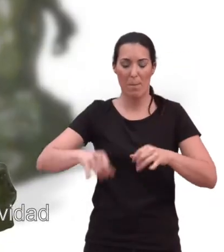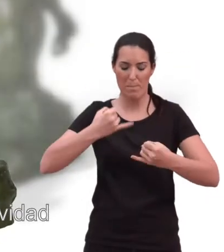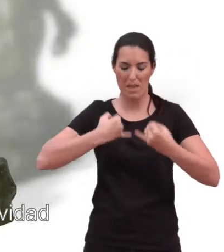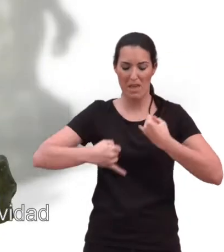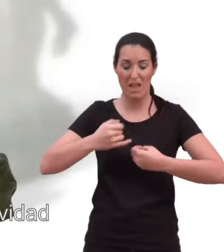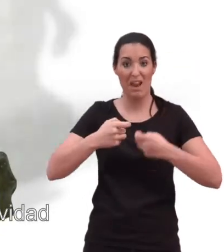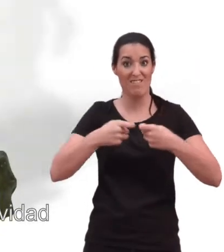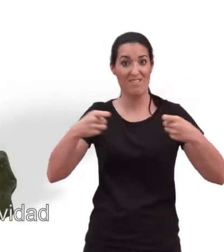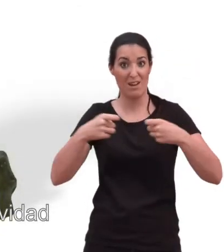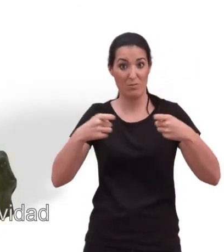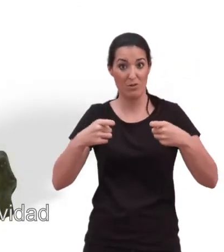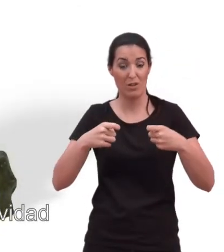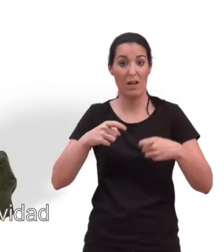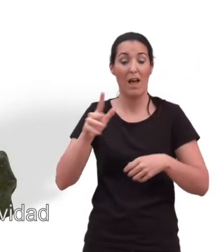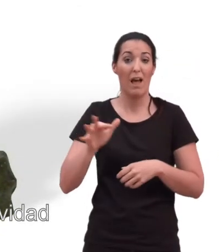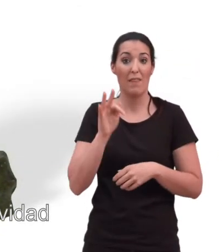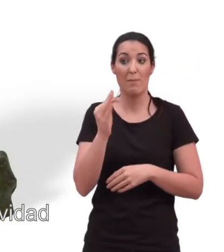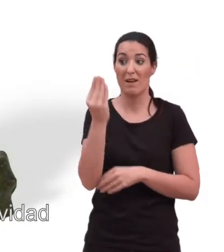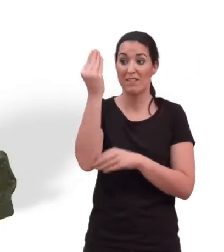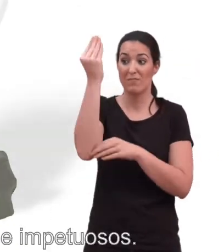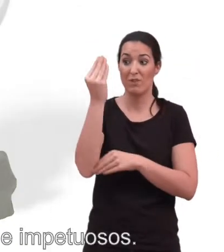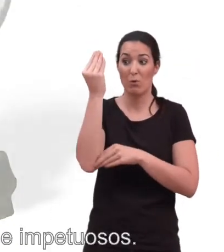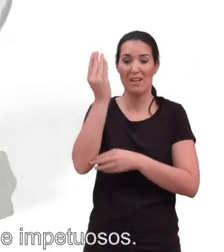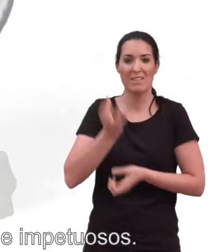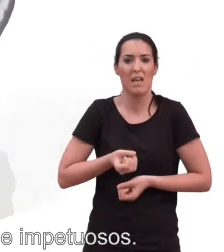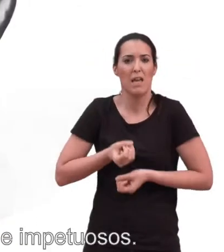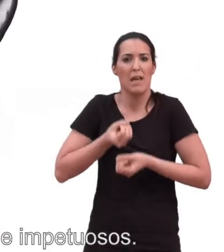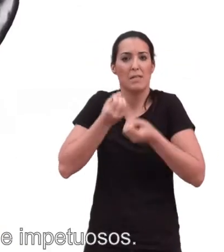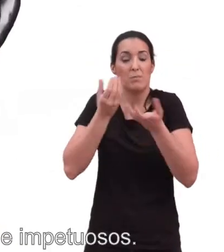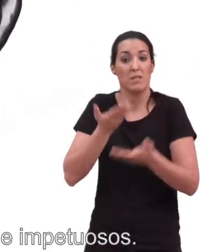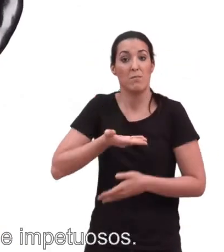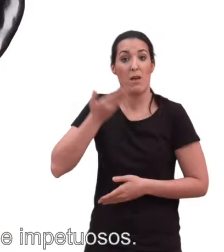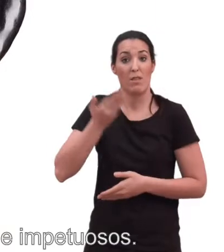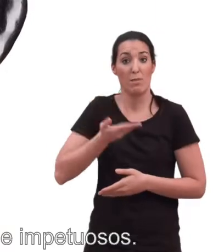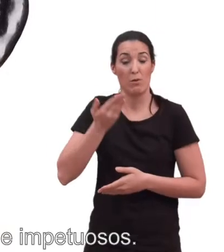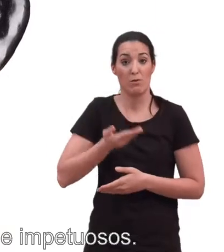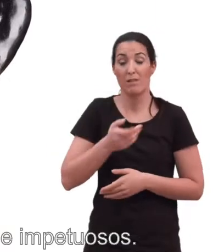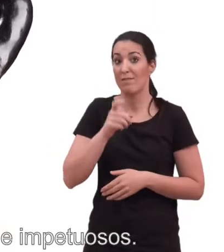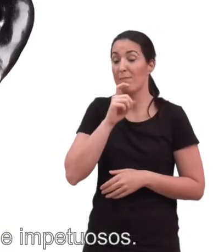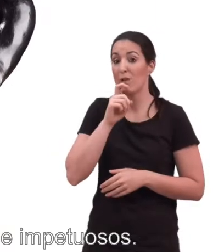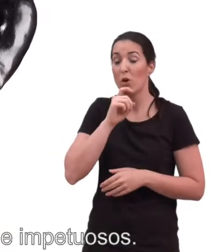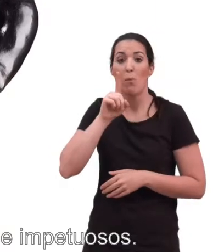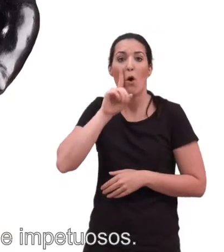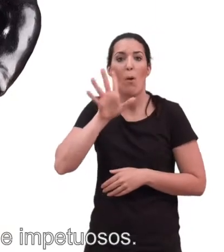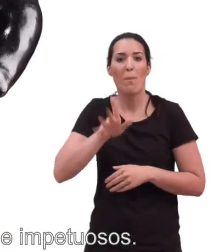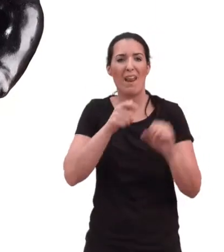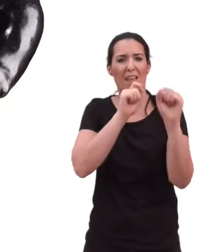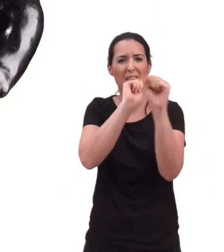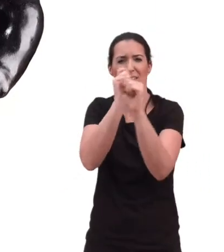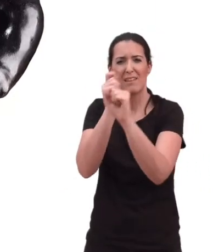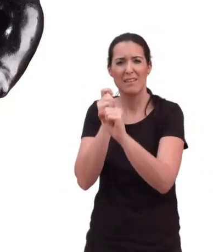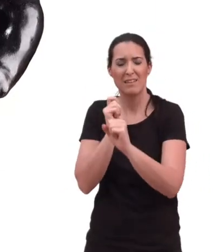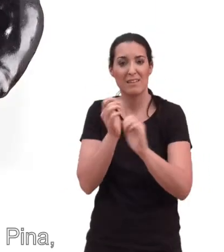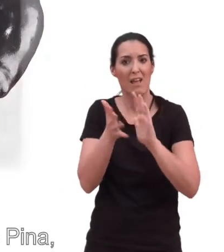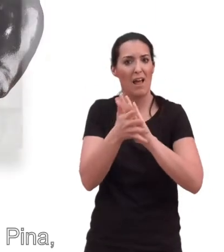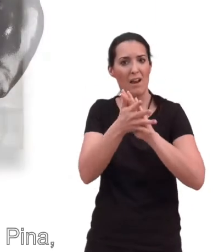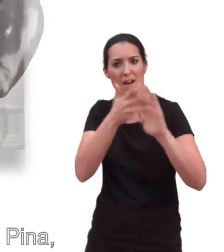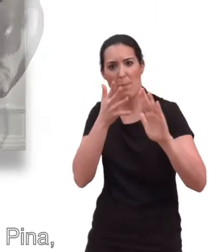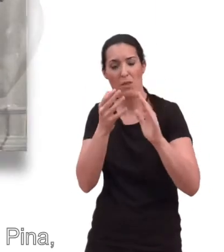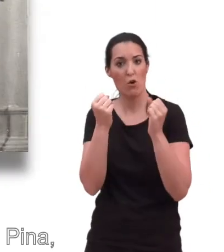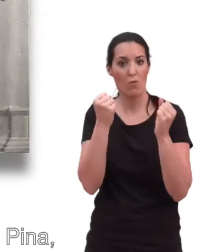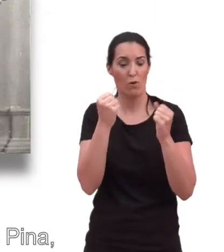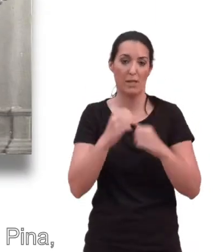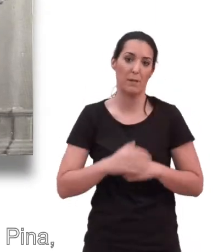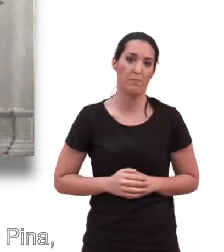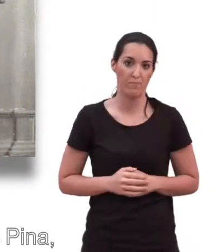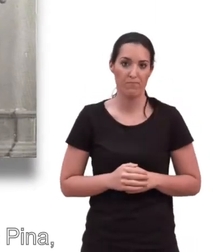por la gran expresividad de sus figuras, a menudo marcadas por ritmos rápidos e impetuosos. La sólida